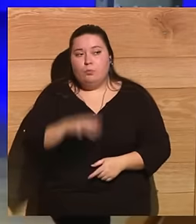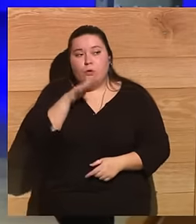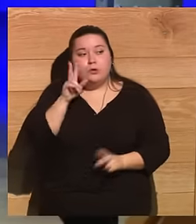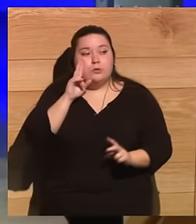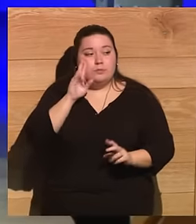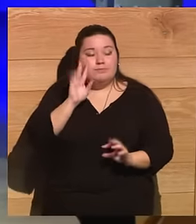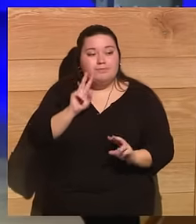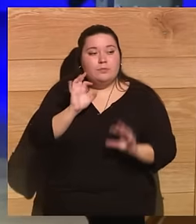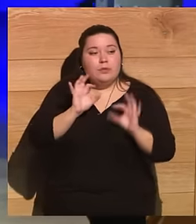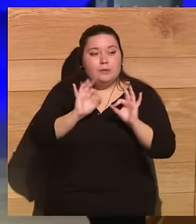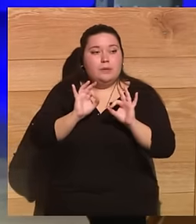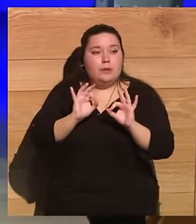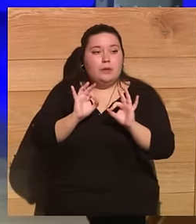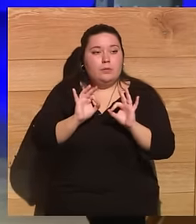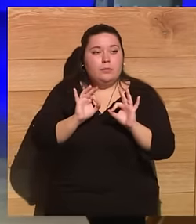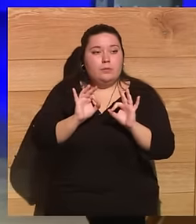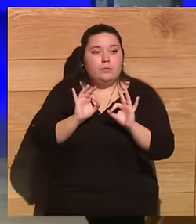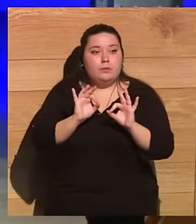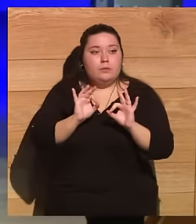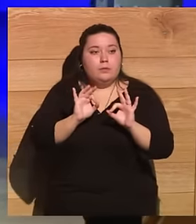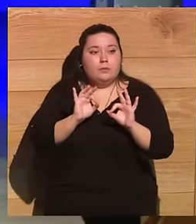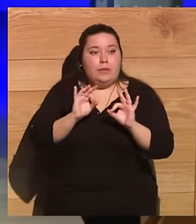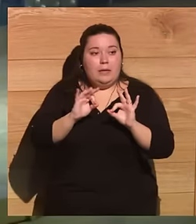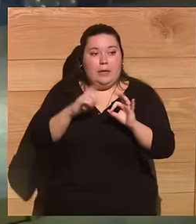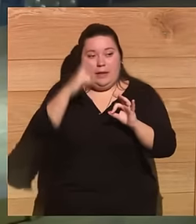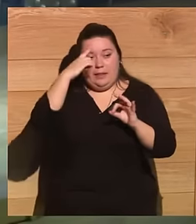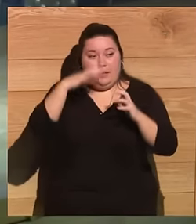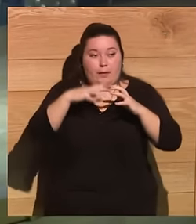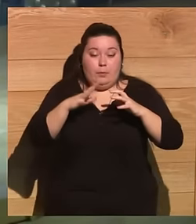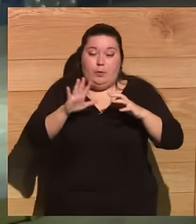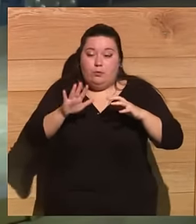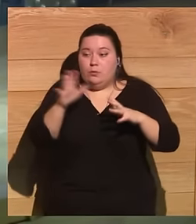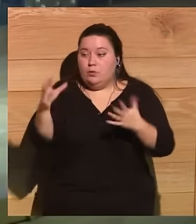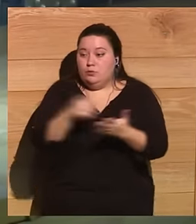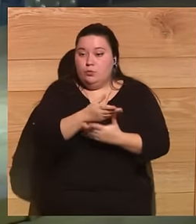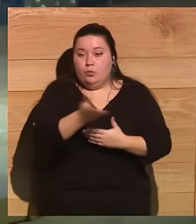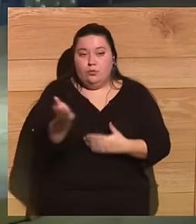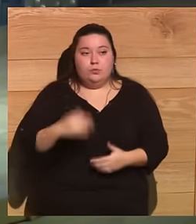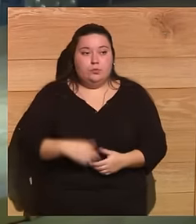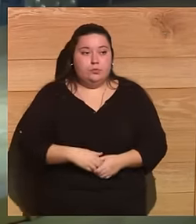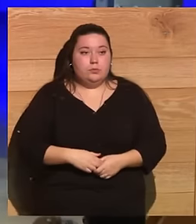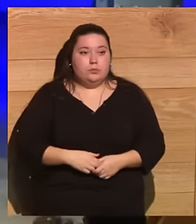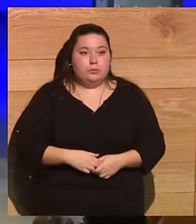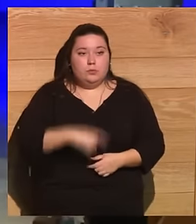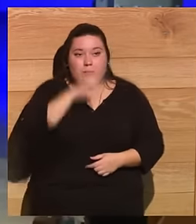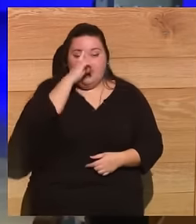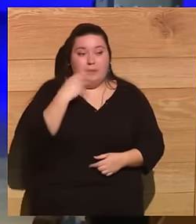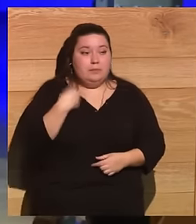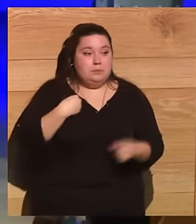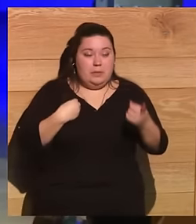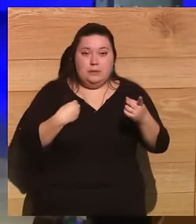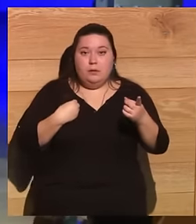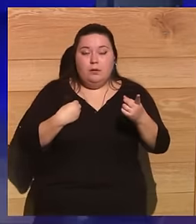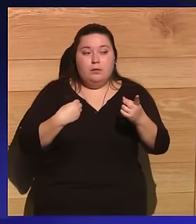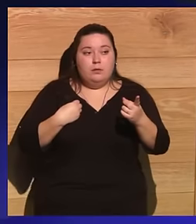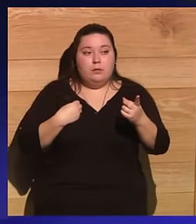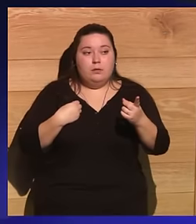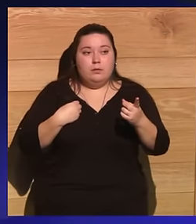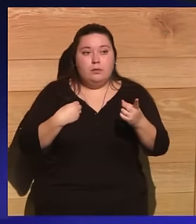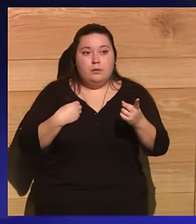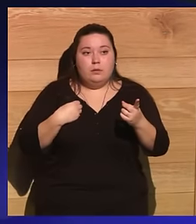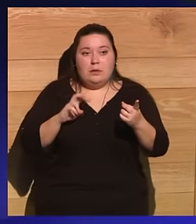especialización que está en ese cerebro, pero está en todos los cerebros. Podemos ver una imagen como esta, con